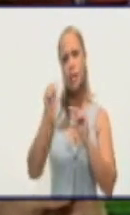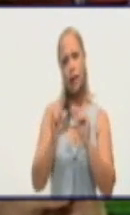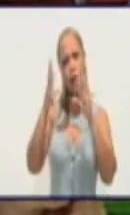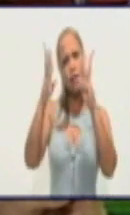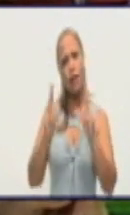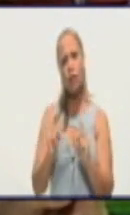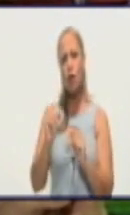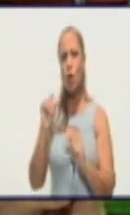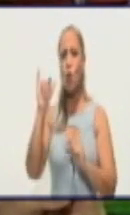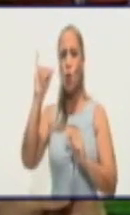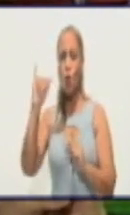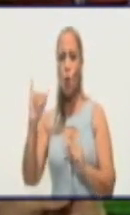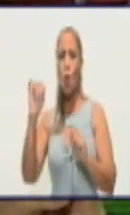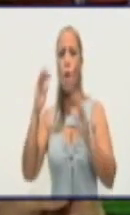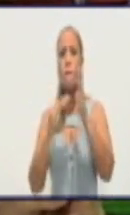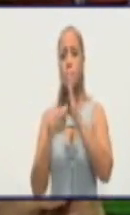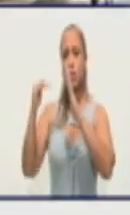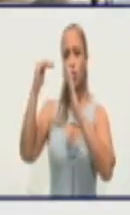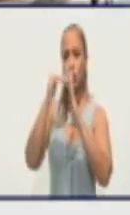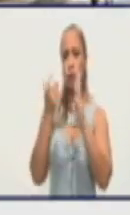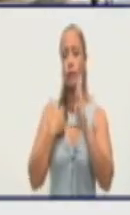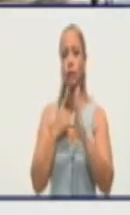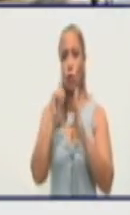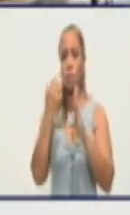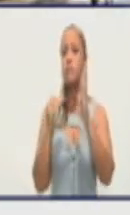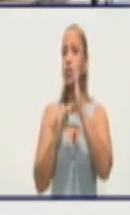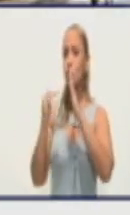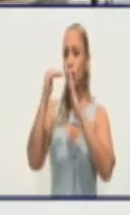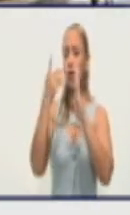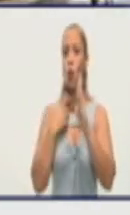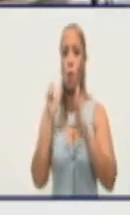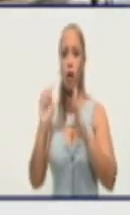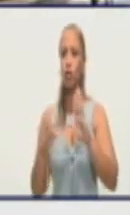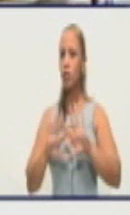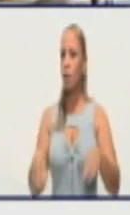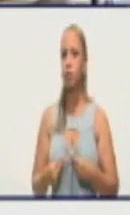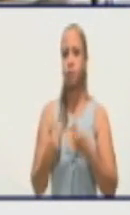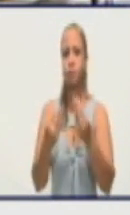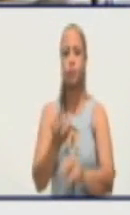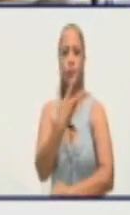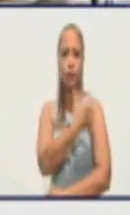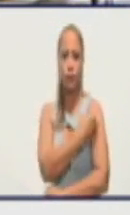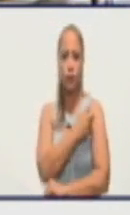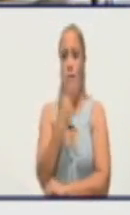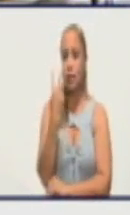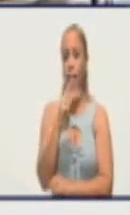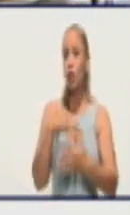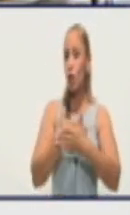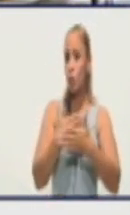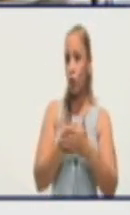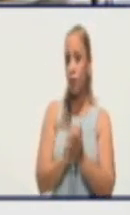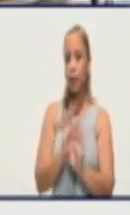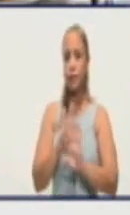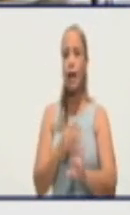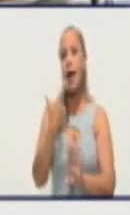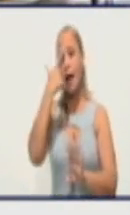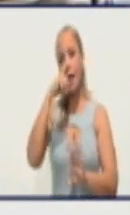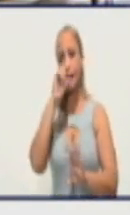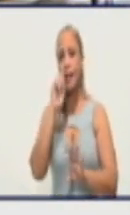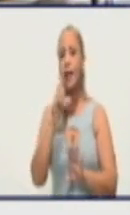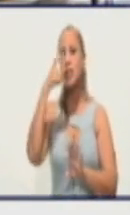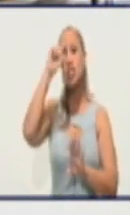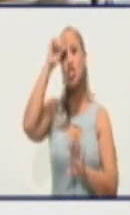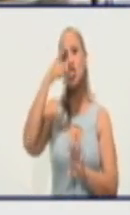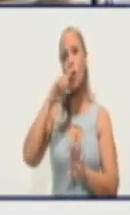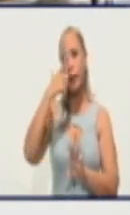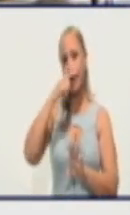habían recibido las 3 dosis de uno de los candidatos vacunales, ya sea Abdala o Soberana 02. Granma estuvo en